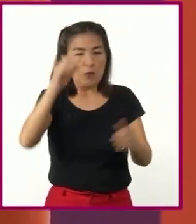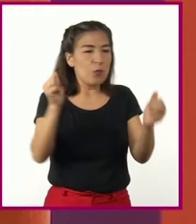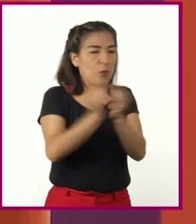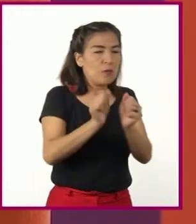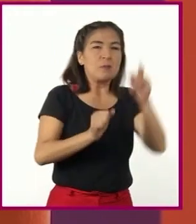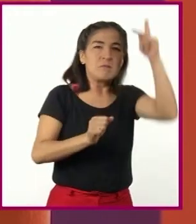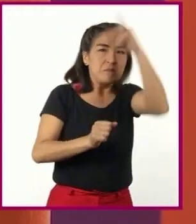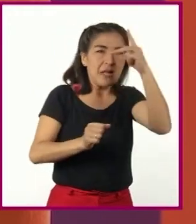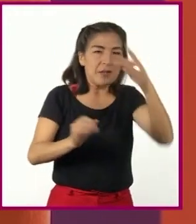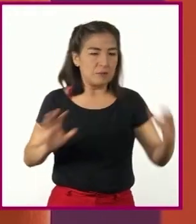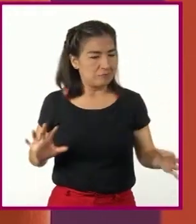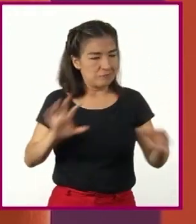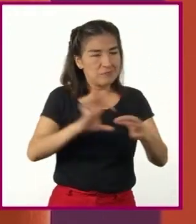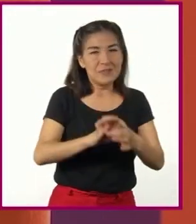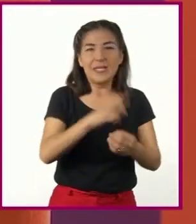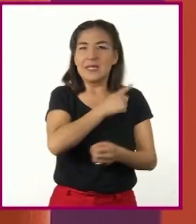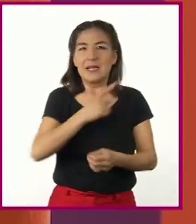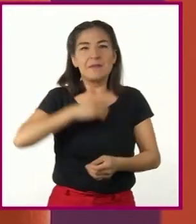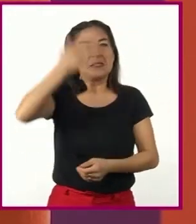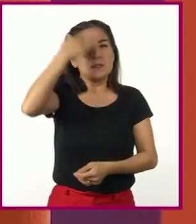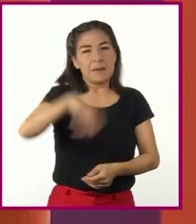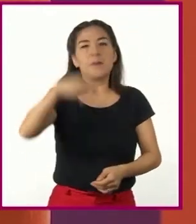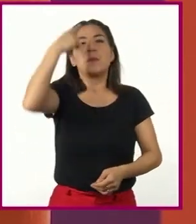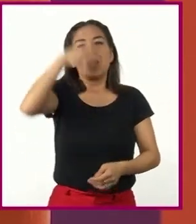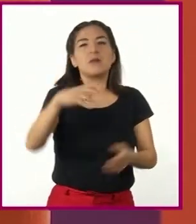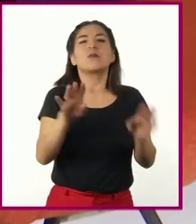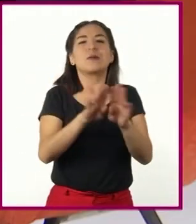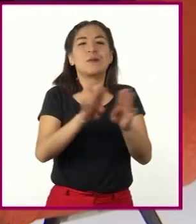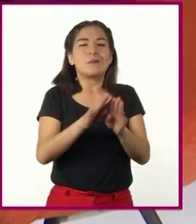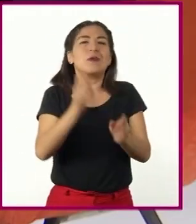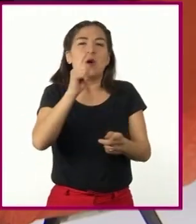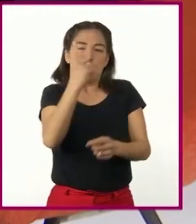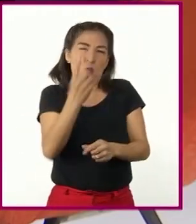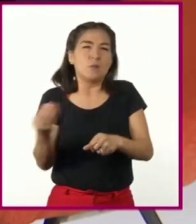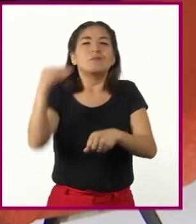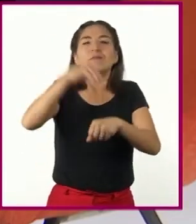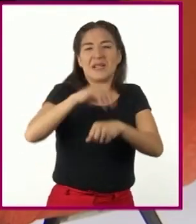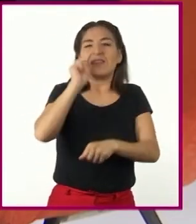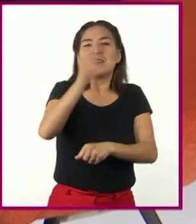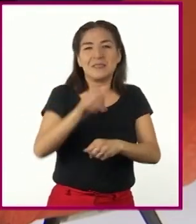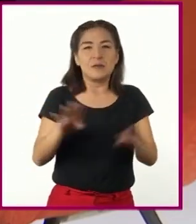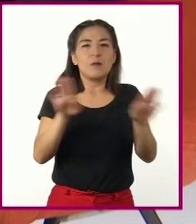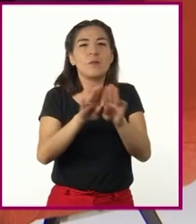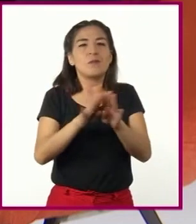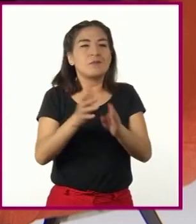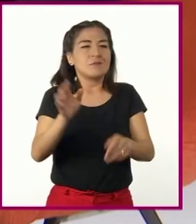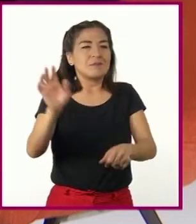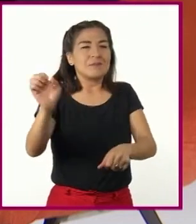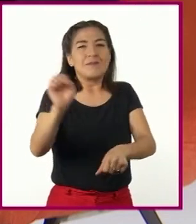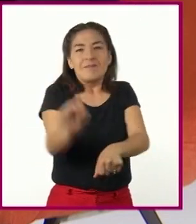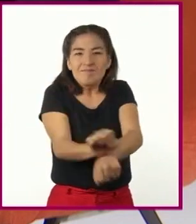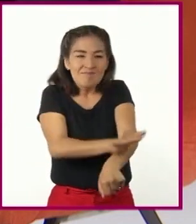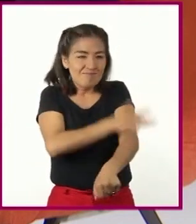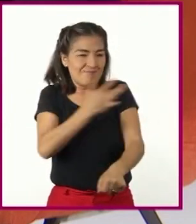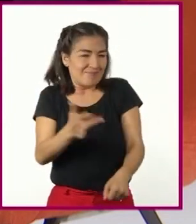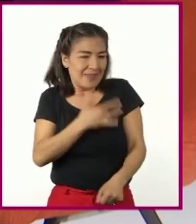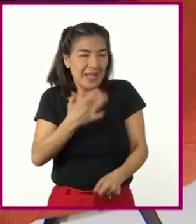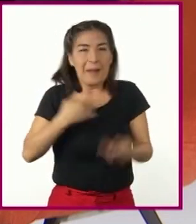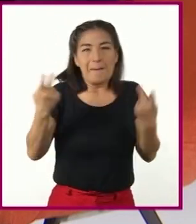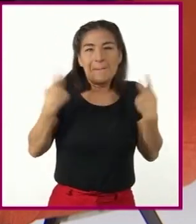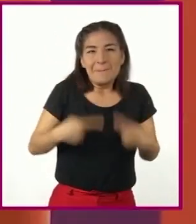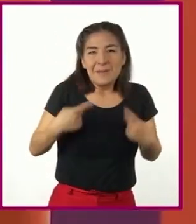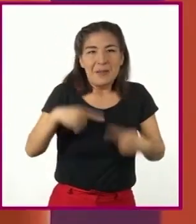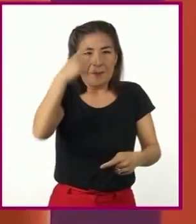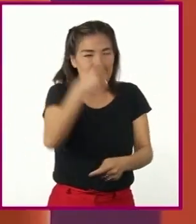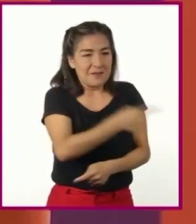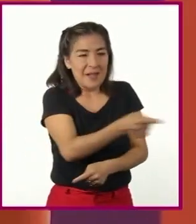yo agregaría también tener esa empatía con los alumnos, esta parte socioemocional. También eso es muy importante. Es más,